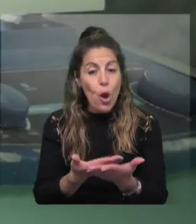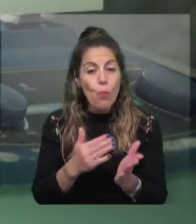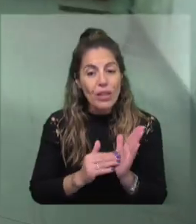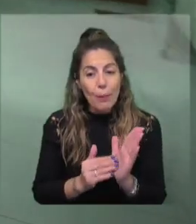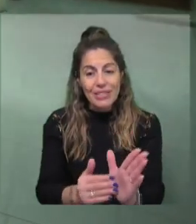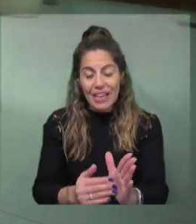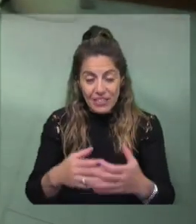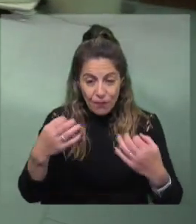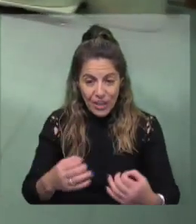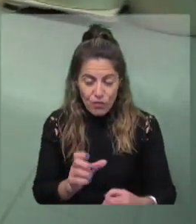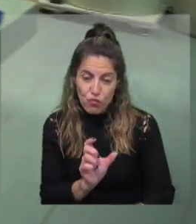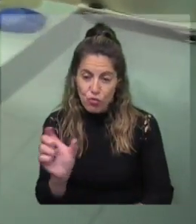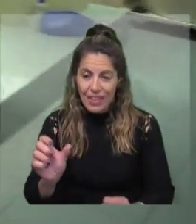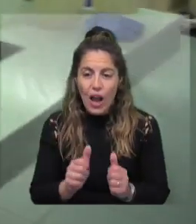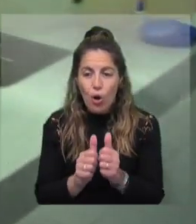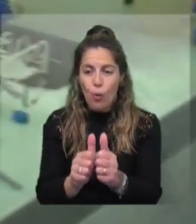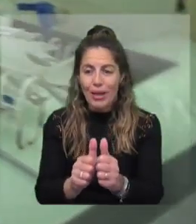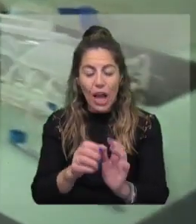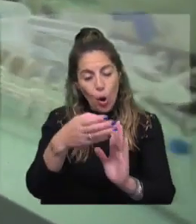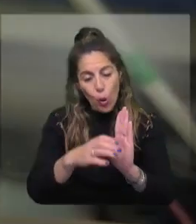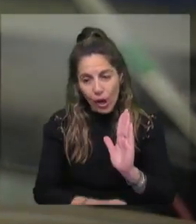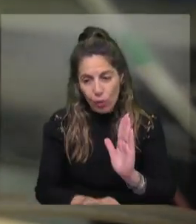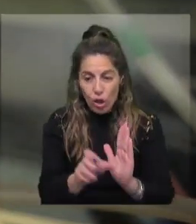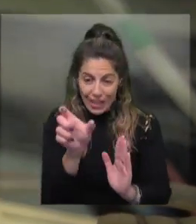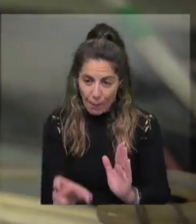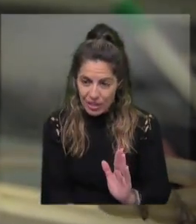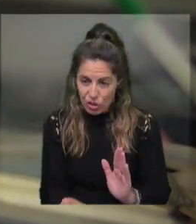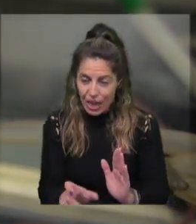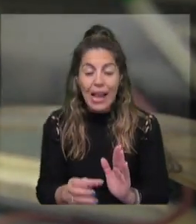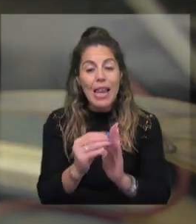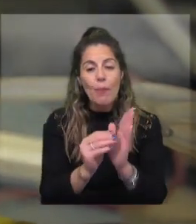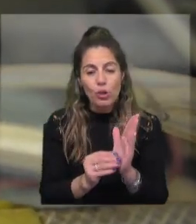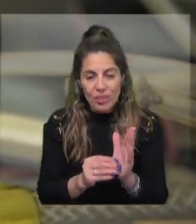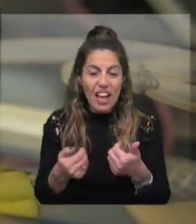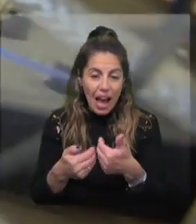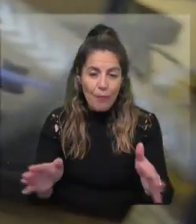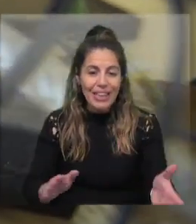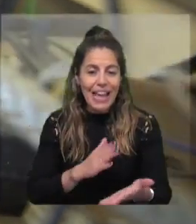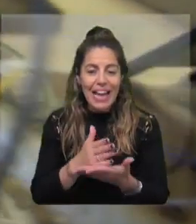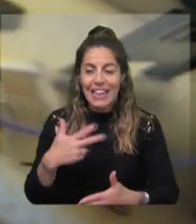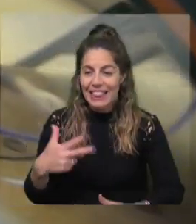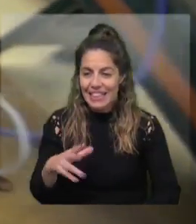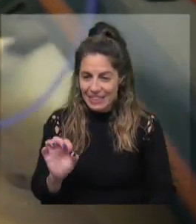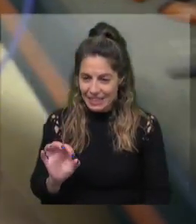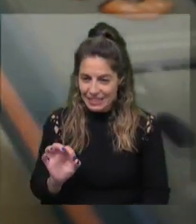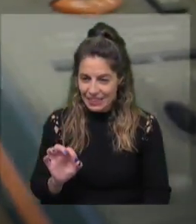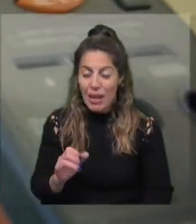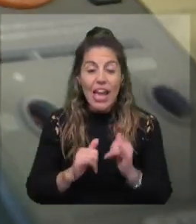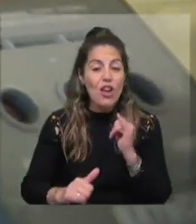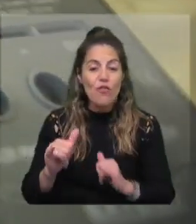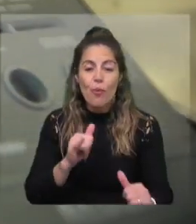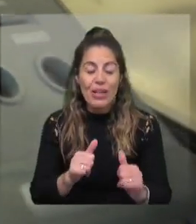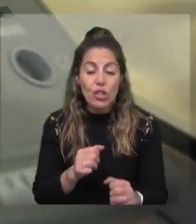presentarse debidamente fundadas y acompañadas del currículum del candidato. La postulación está abierta hasta el 13 de septiembre. La información